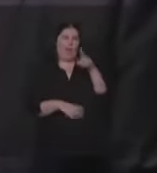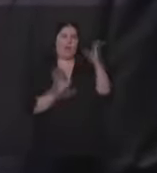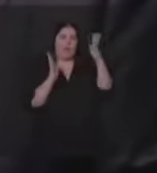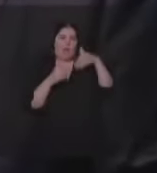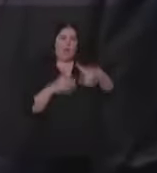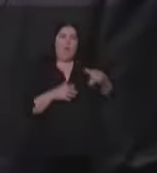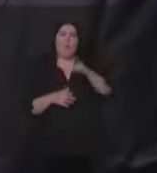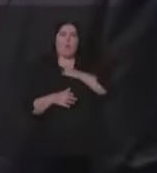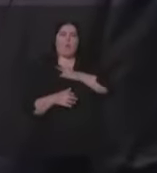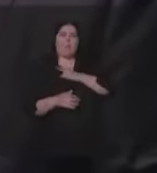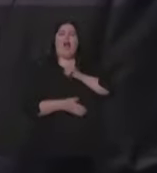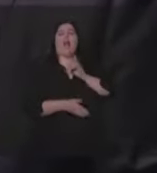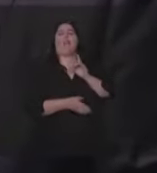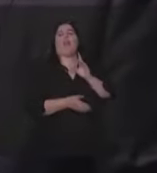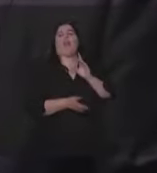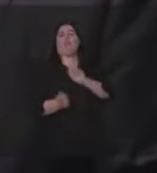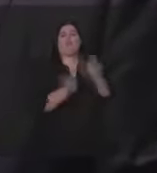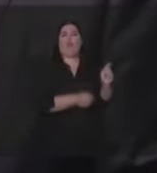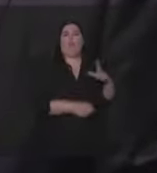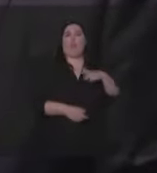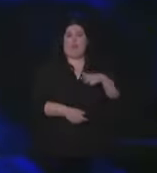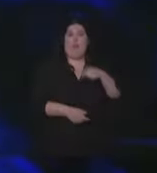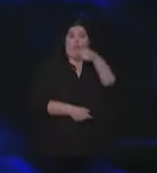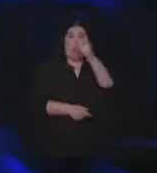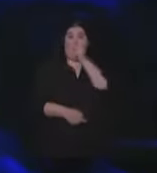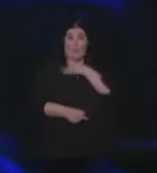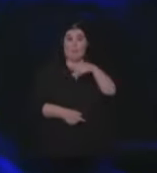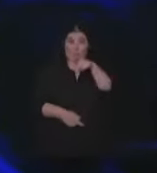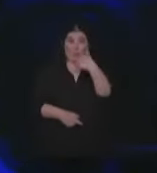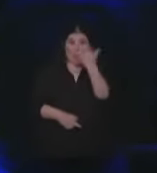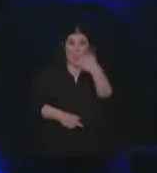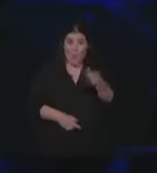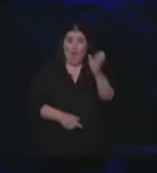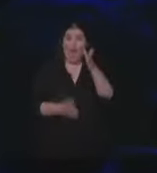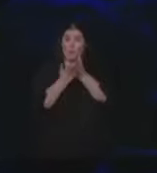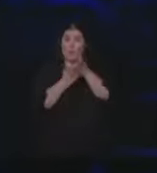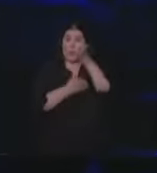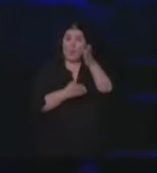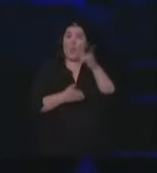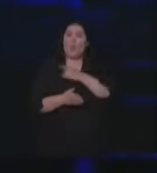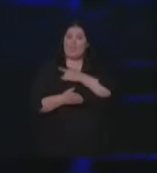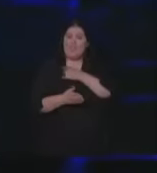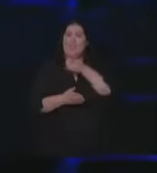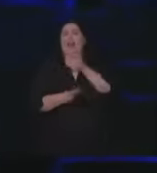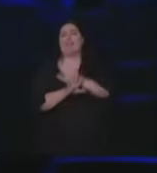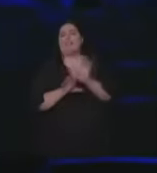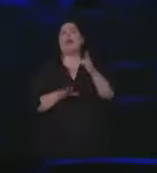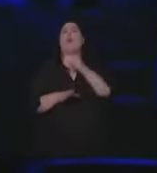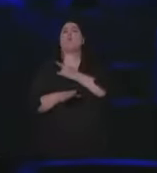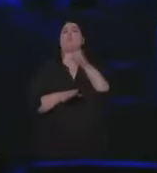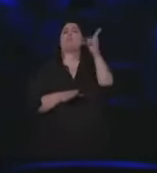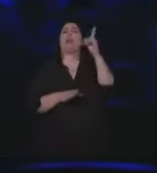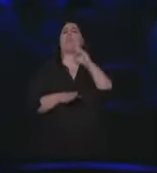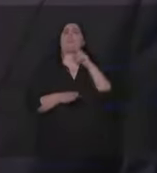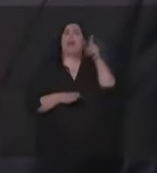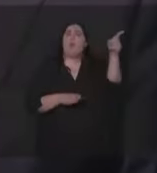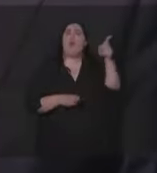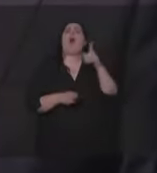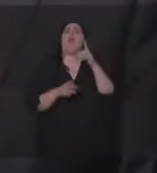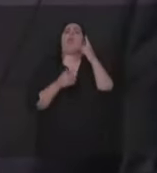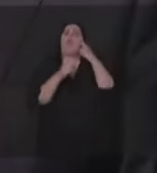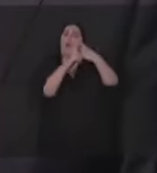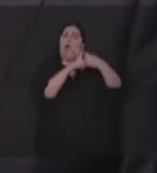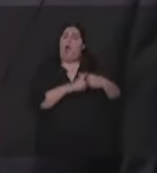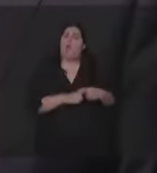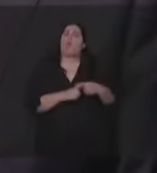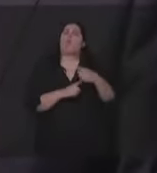búsquenlas papá que tiene a su hijo en la universidad la universidad de San Juan hizo el cálculo 270,000 pesos por mes le va